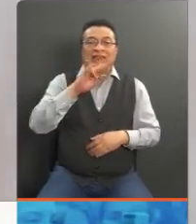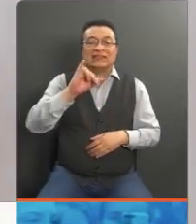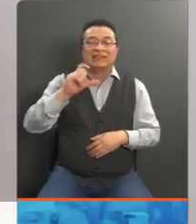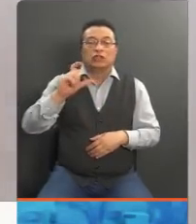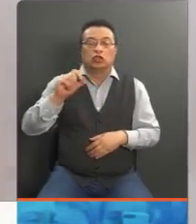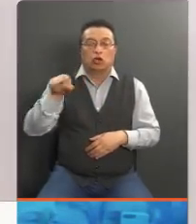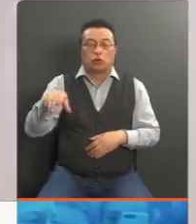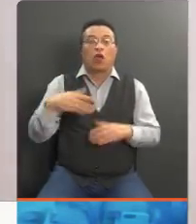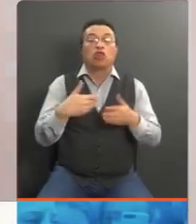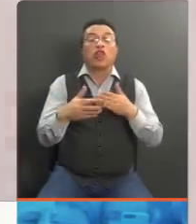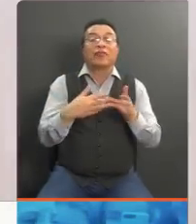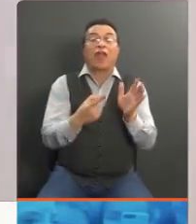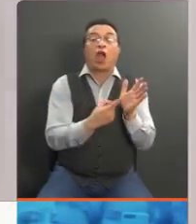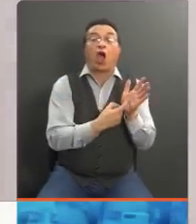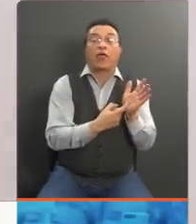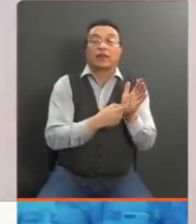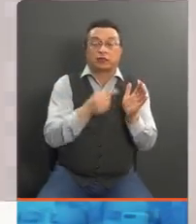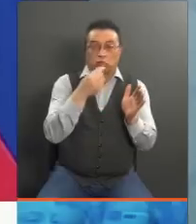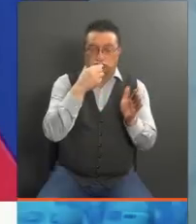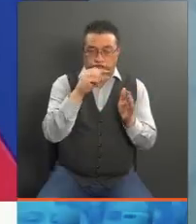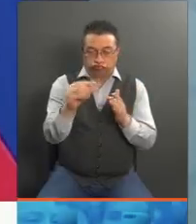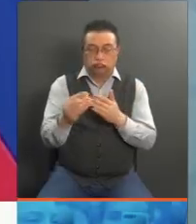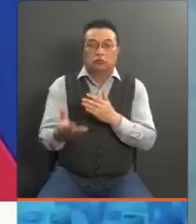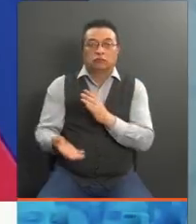mientras se acerca la época de cosecha.